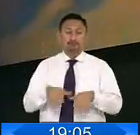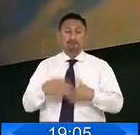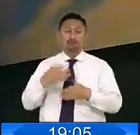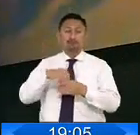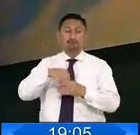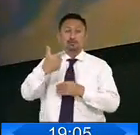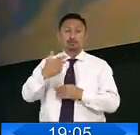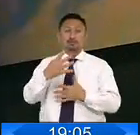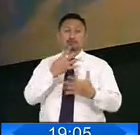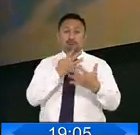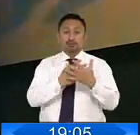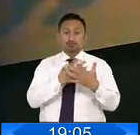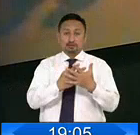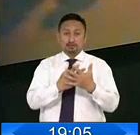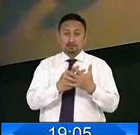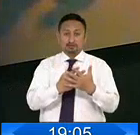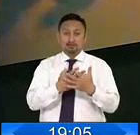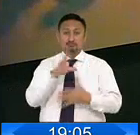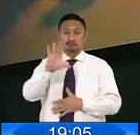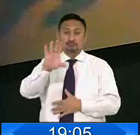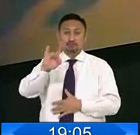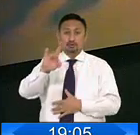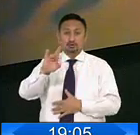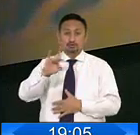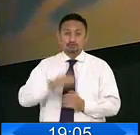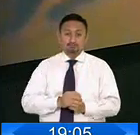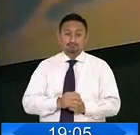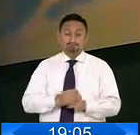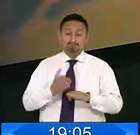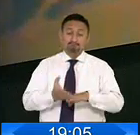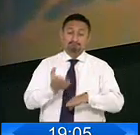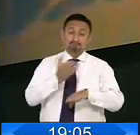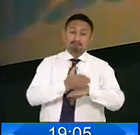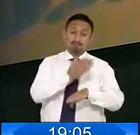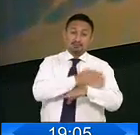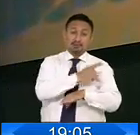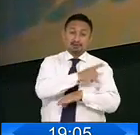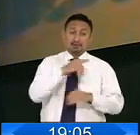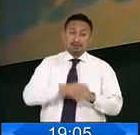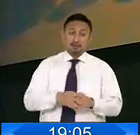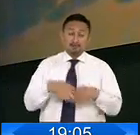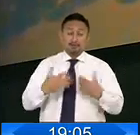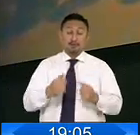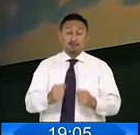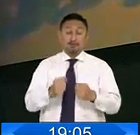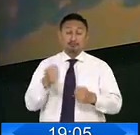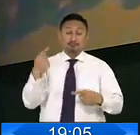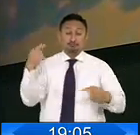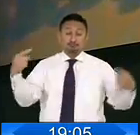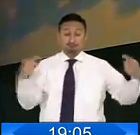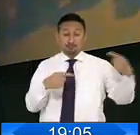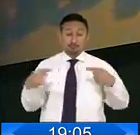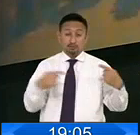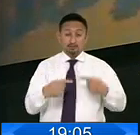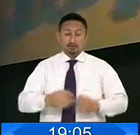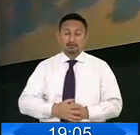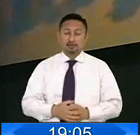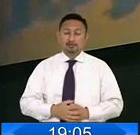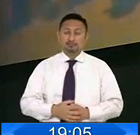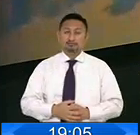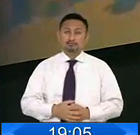exterior de la cárcel regional 8, donde hace pocos días se registró una masacre. Adelante,